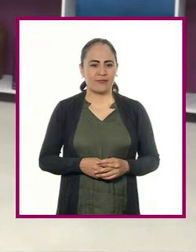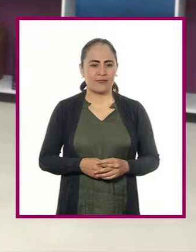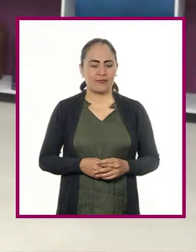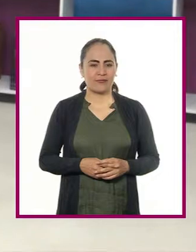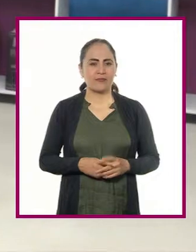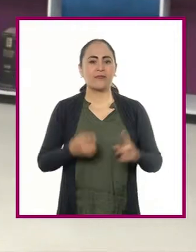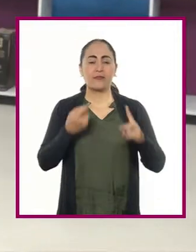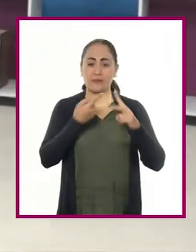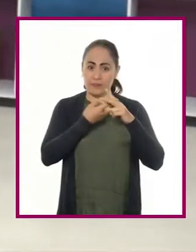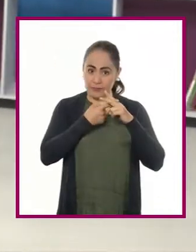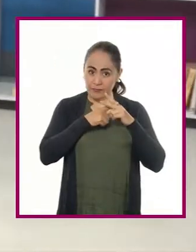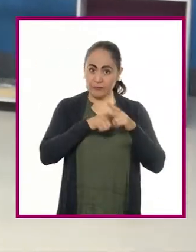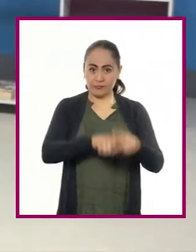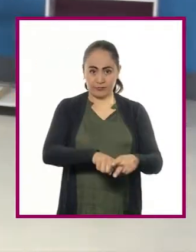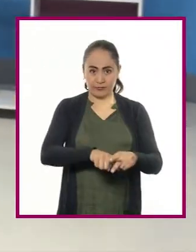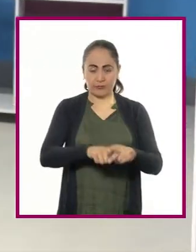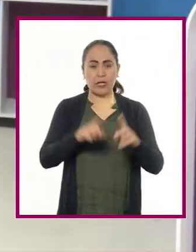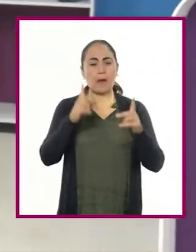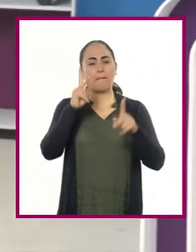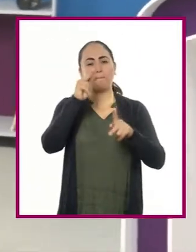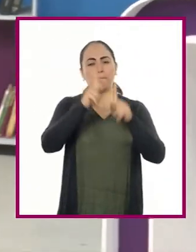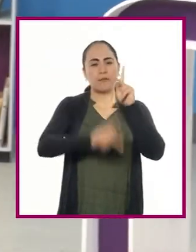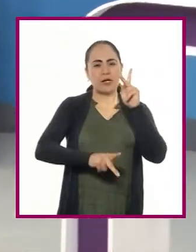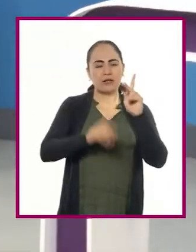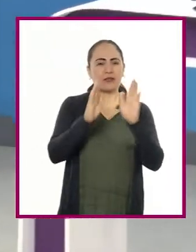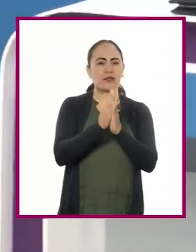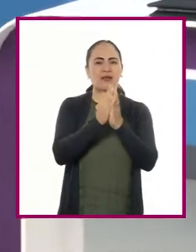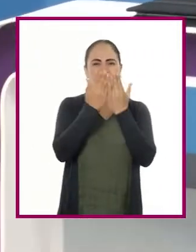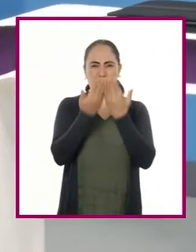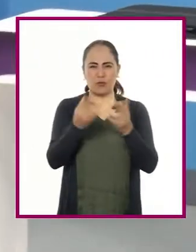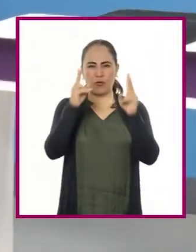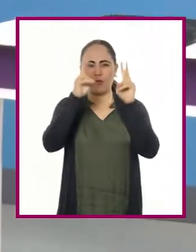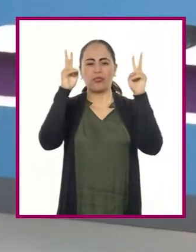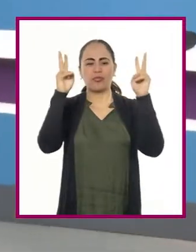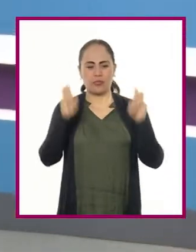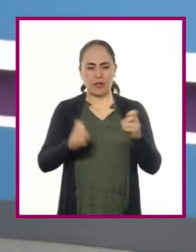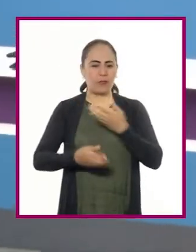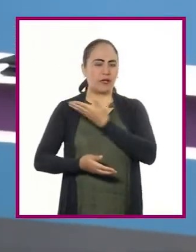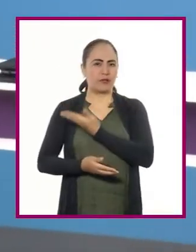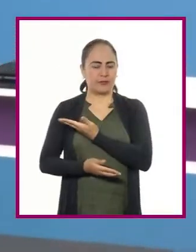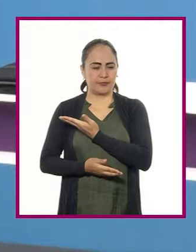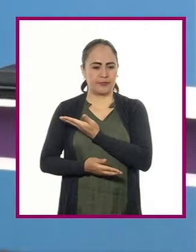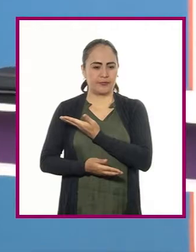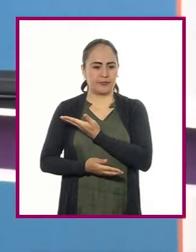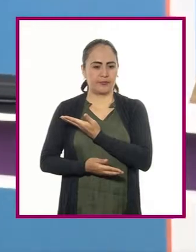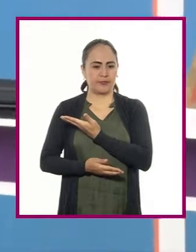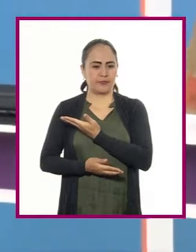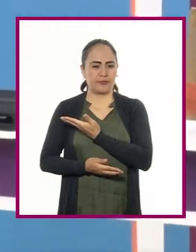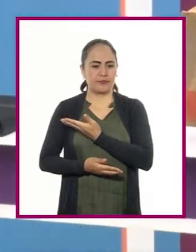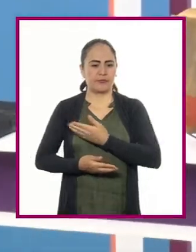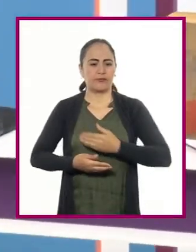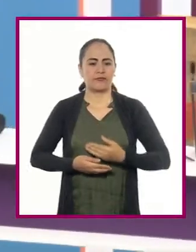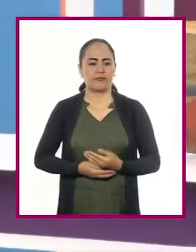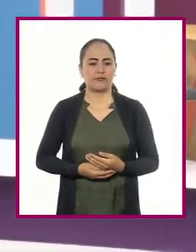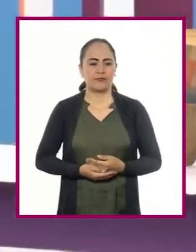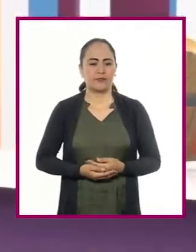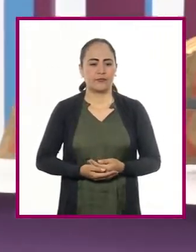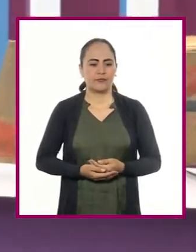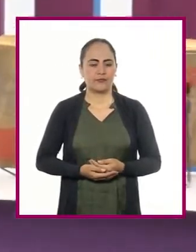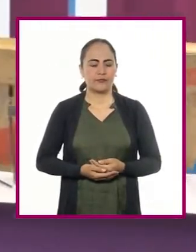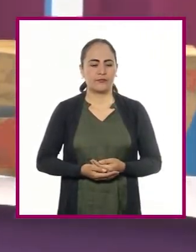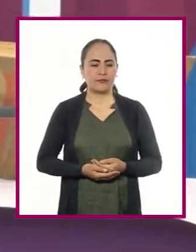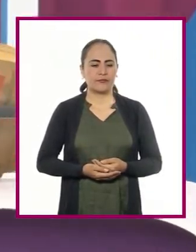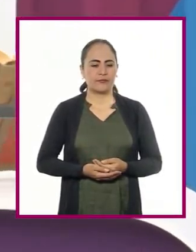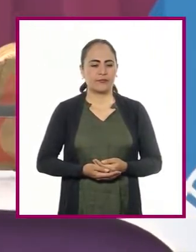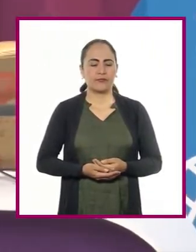Para empezar, leamos un fragmento del libro titulado Monjas, cortesanos y plebeyos, la vida cotidiana en